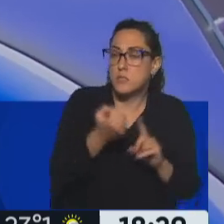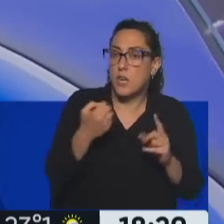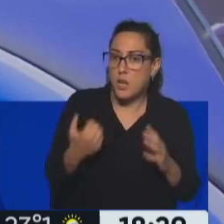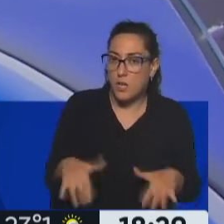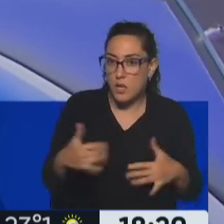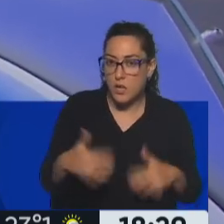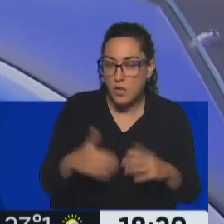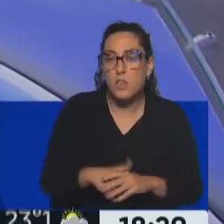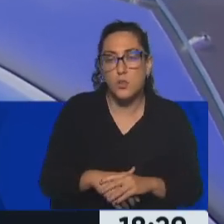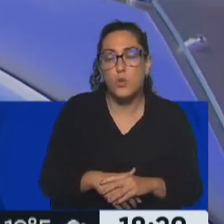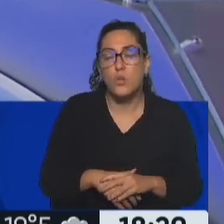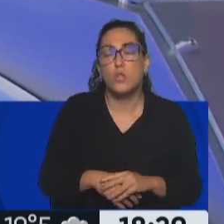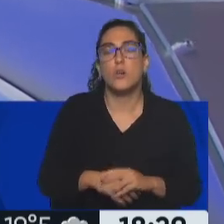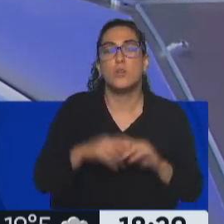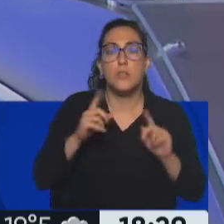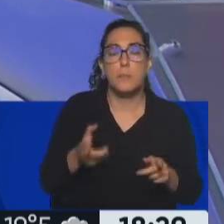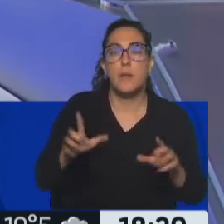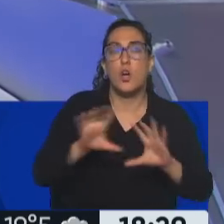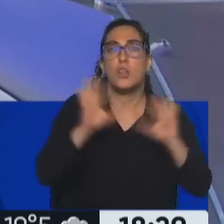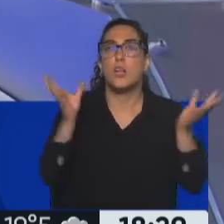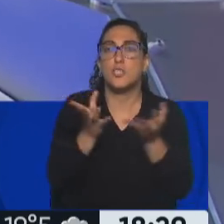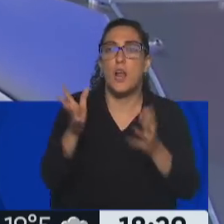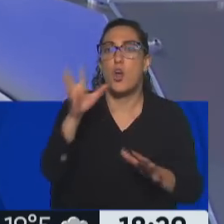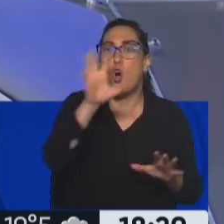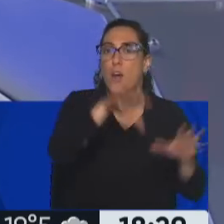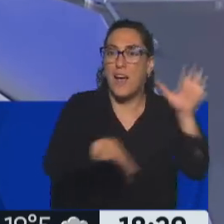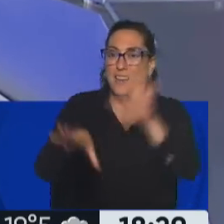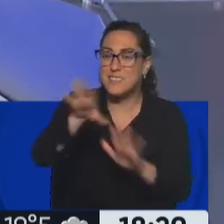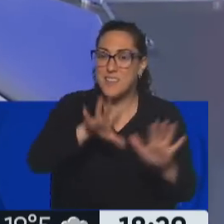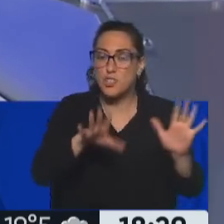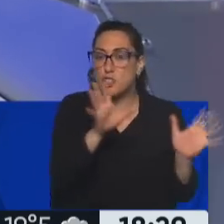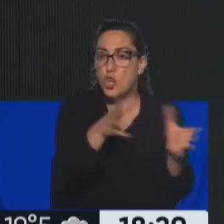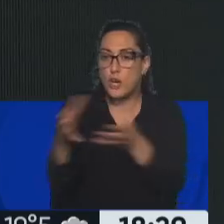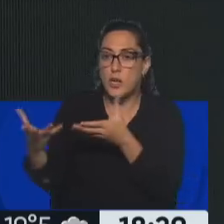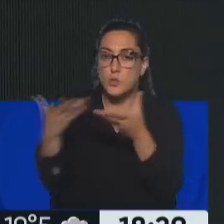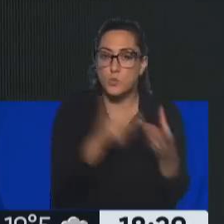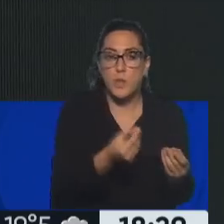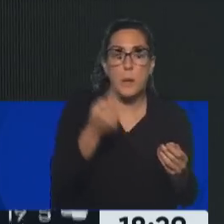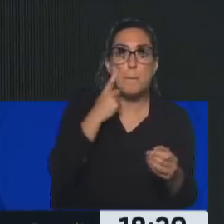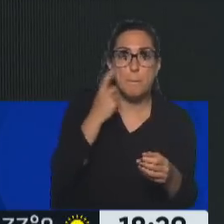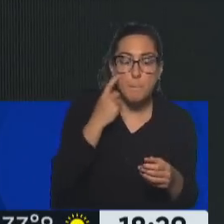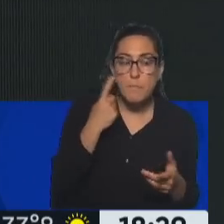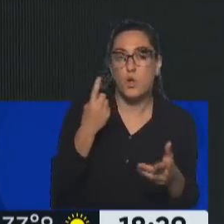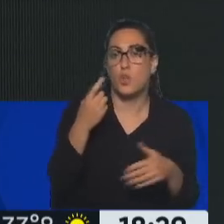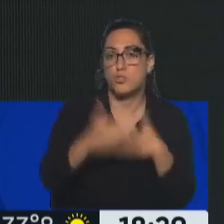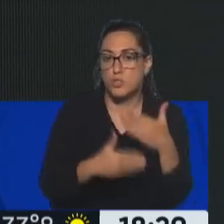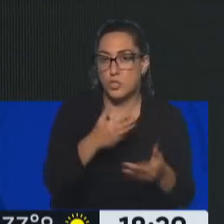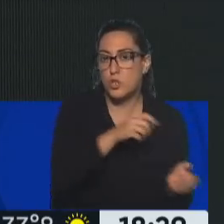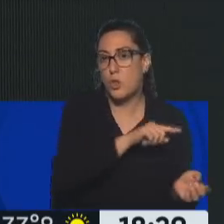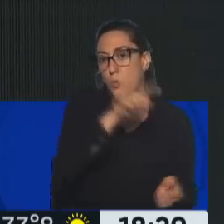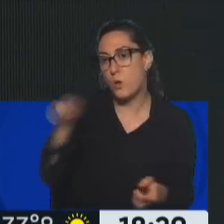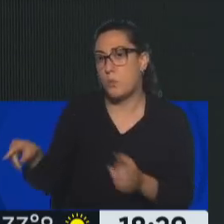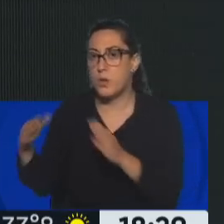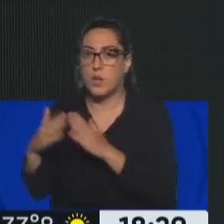requiere cierta coordinación también con organismos internacionales, que vean cómo se da ese proceso, que lo auditen, pero es un